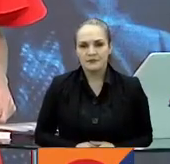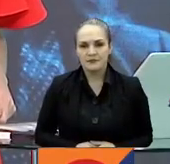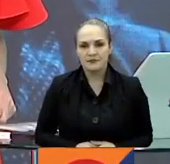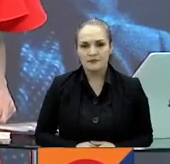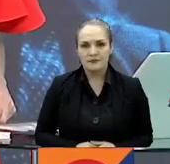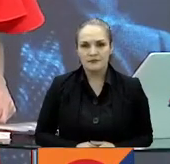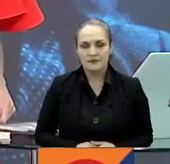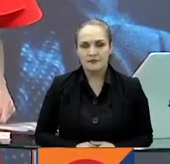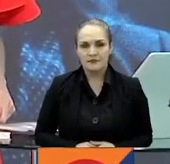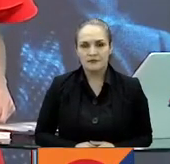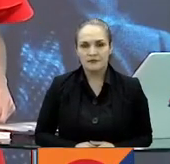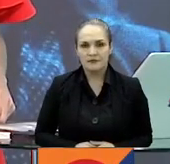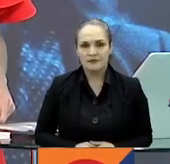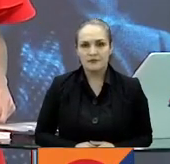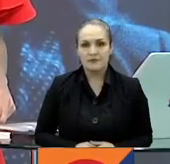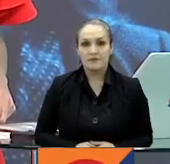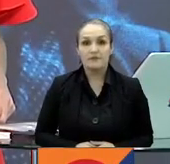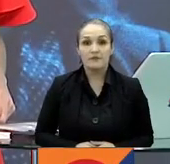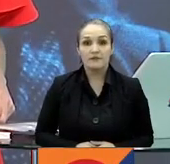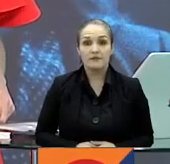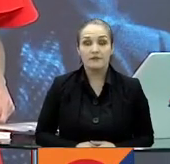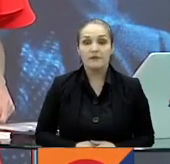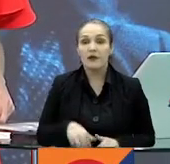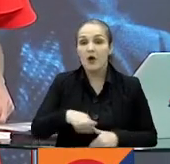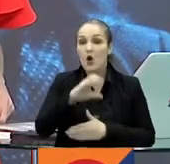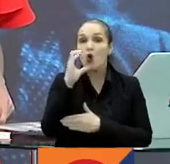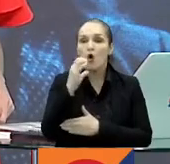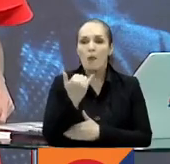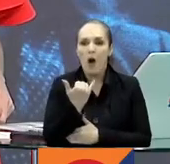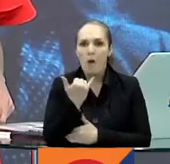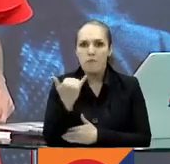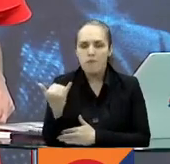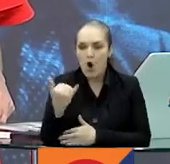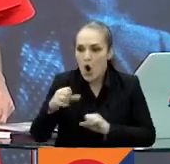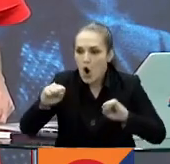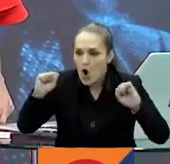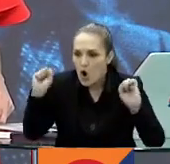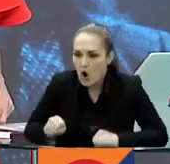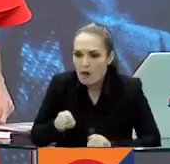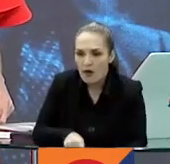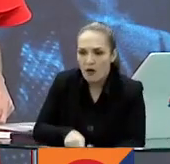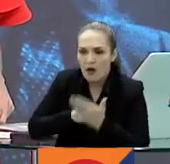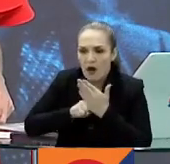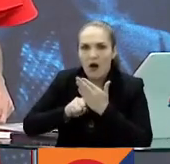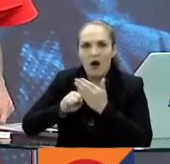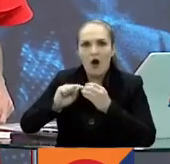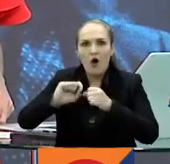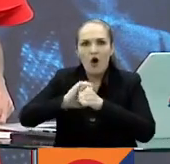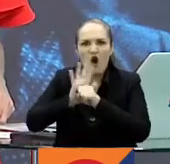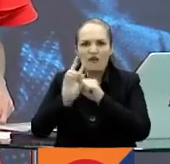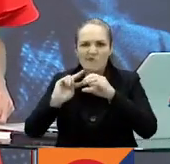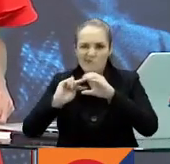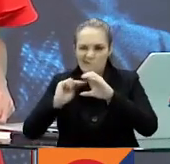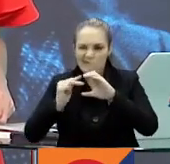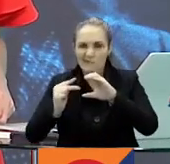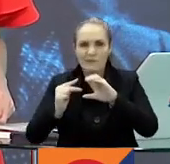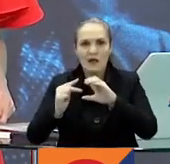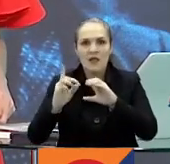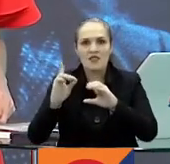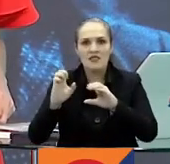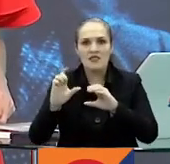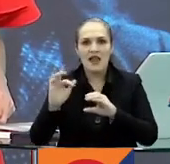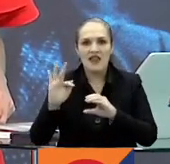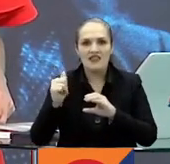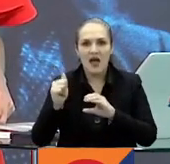Después de la confirmación de la llegada de la variante Delta al país, expertos hacen recomendaciones sobre los cuidados que se deben tener para evitar